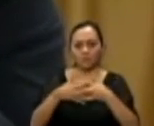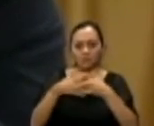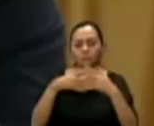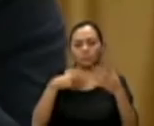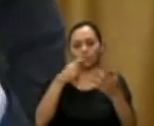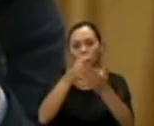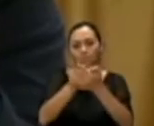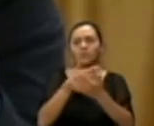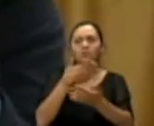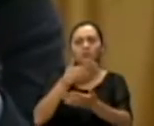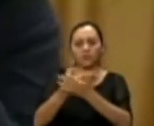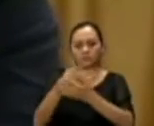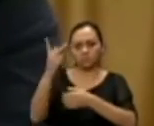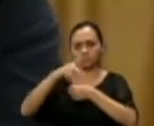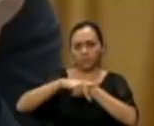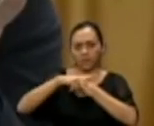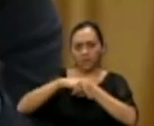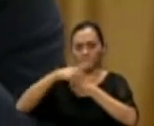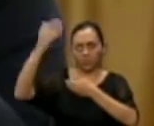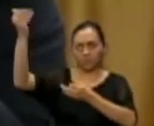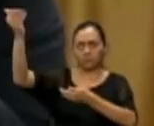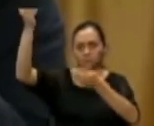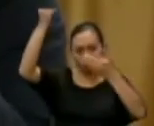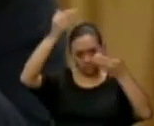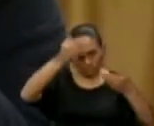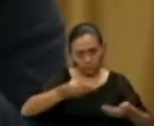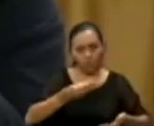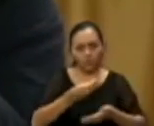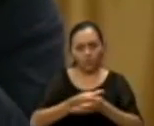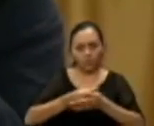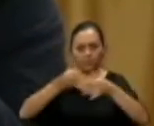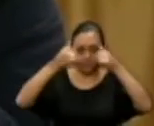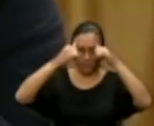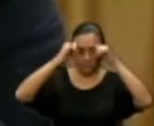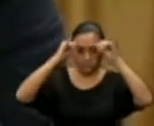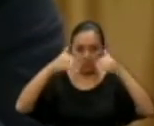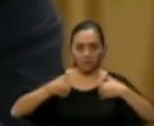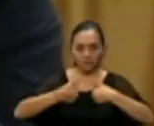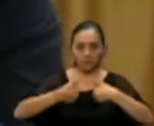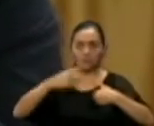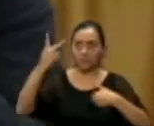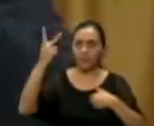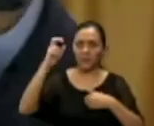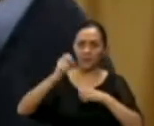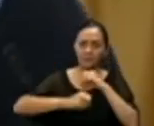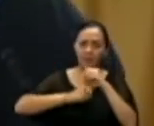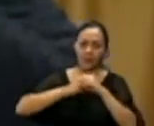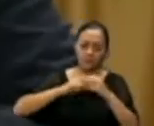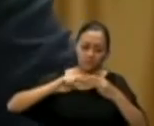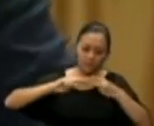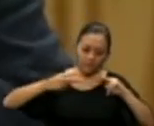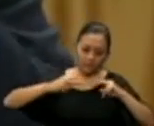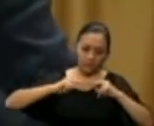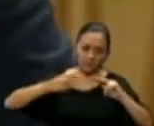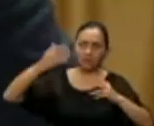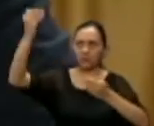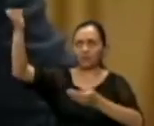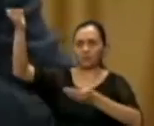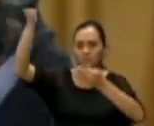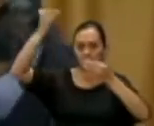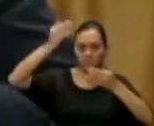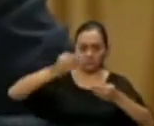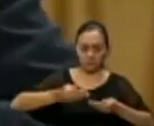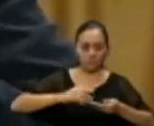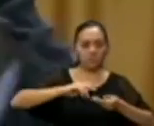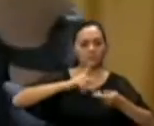paraguay que nos ha ayudado muchísimo con total generosidad ellos se han demorado 20 años en zamora miento genético y nos pasan su reseña es